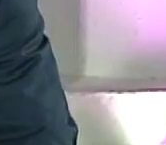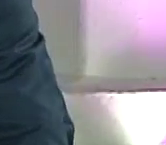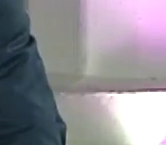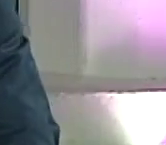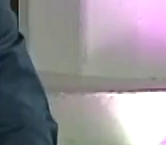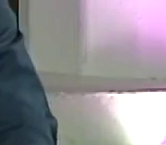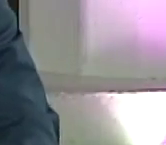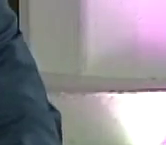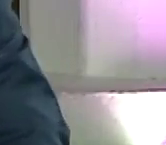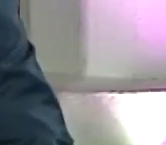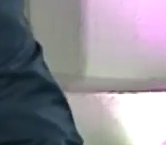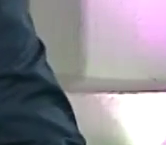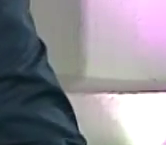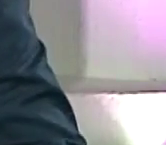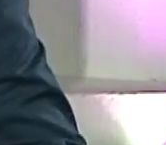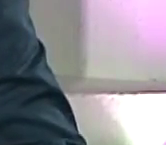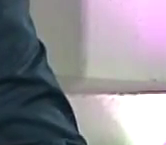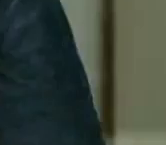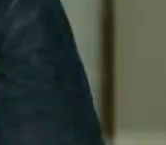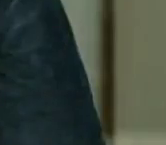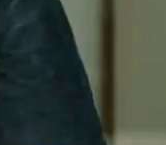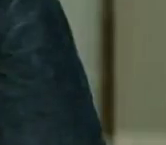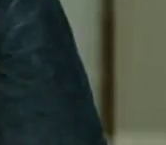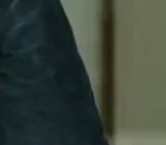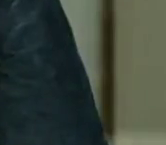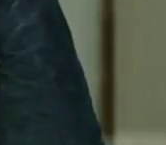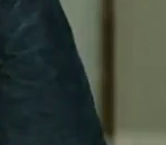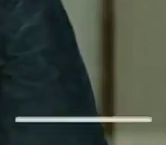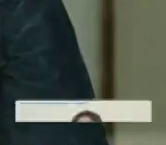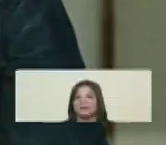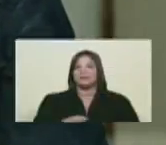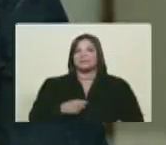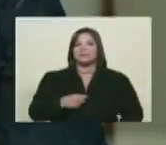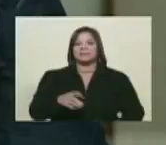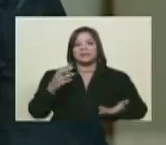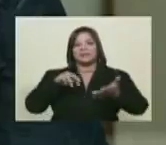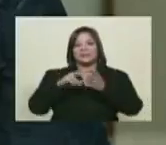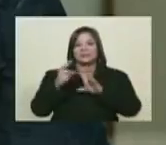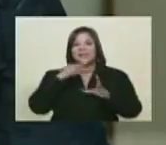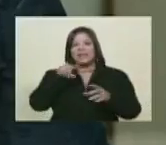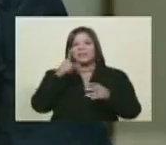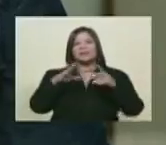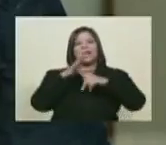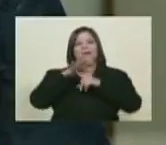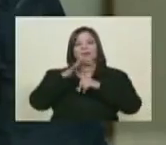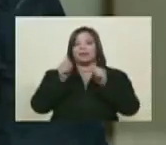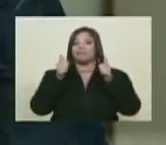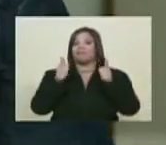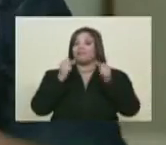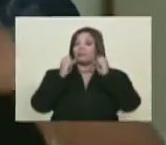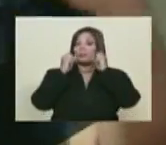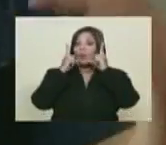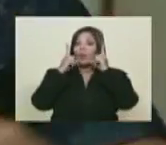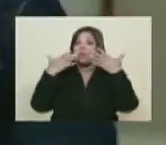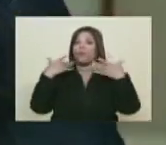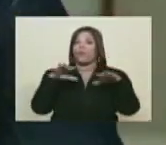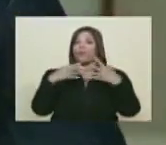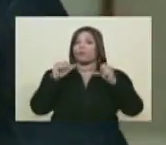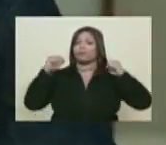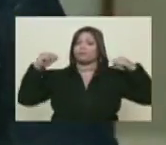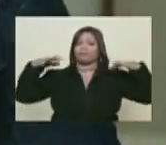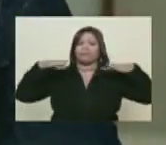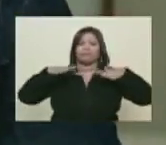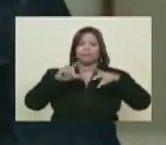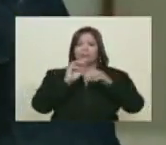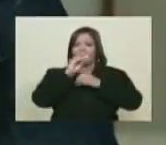¿Qué te ha parecido la feria, Miguel? Una maravilla. La feria realmente es sorprendente, el despliegue,